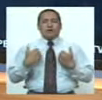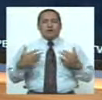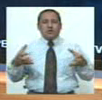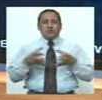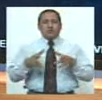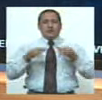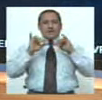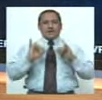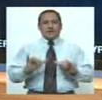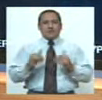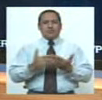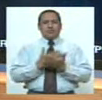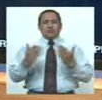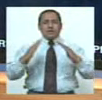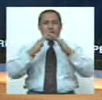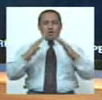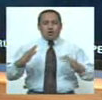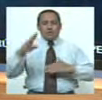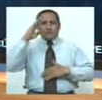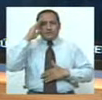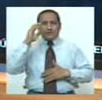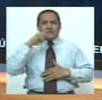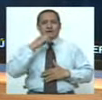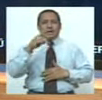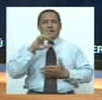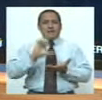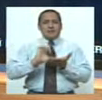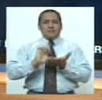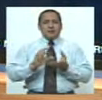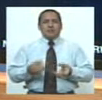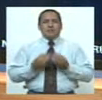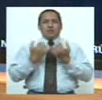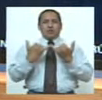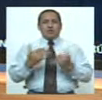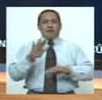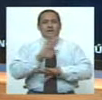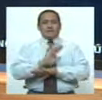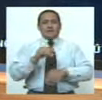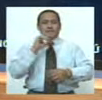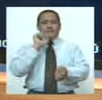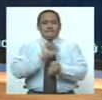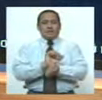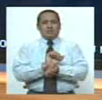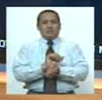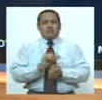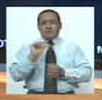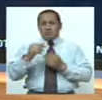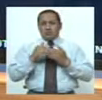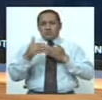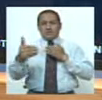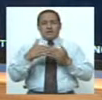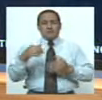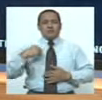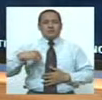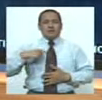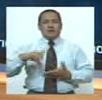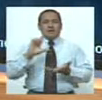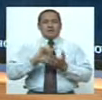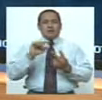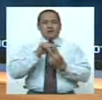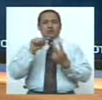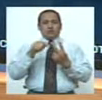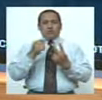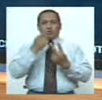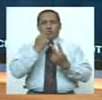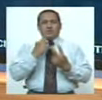Nosotros permanecemos en la comisaría de Monserrat, esto debido a que esta tarde fueron detenidos a pocos metros de la Municipalidad de Lima dos